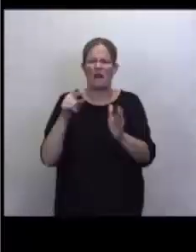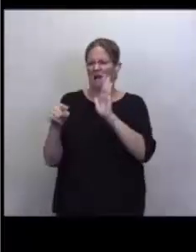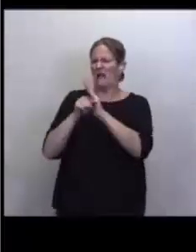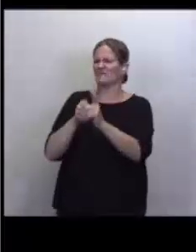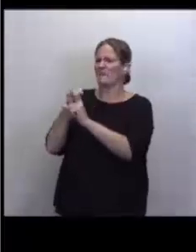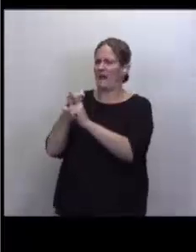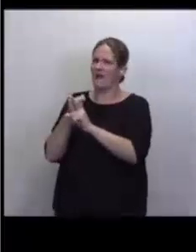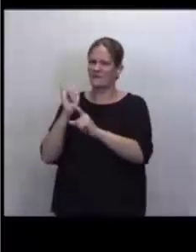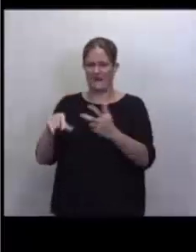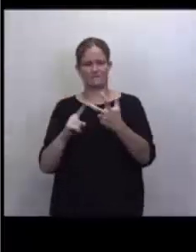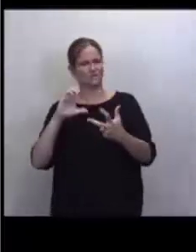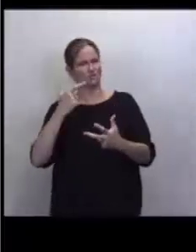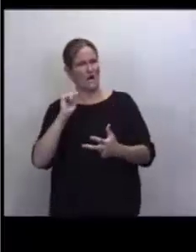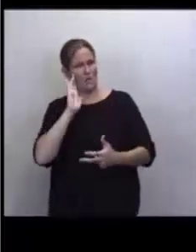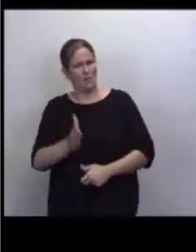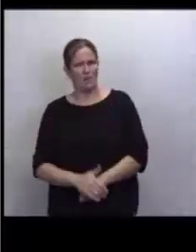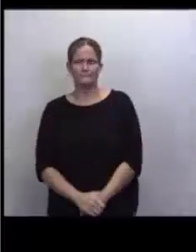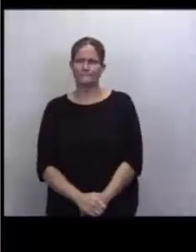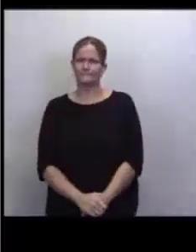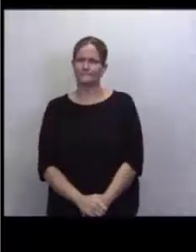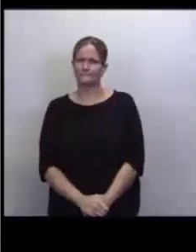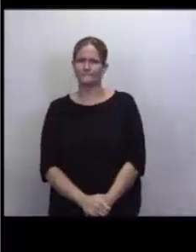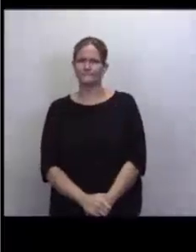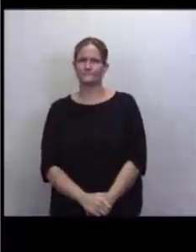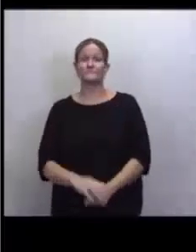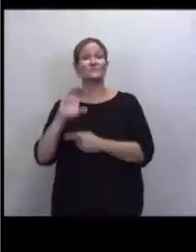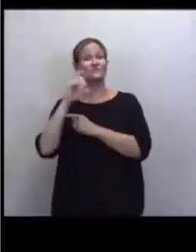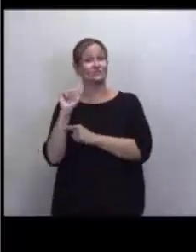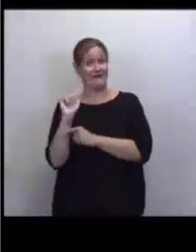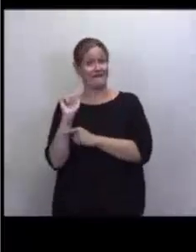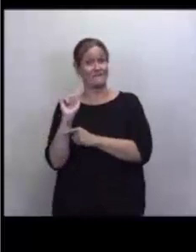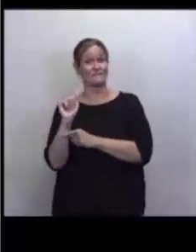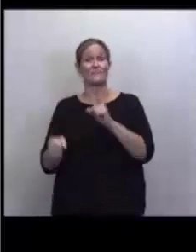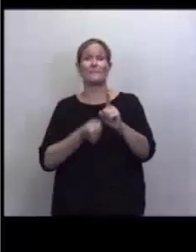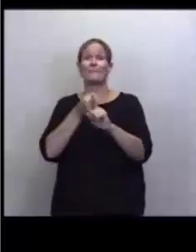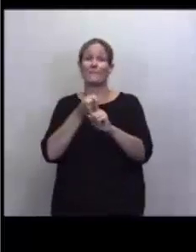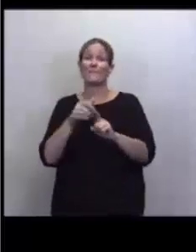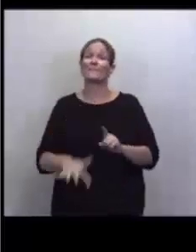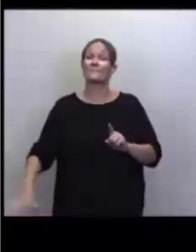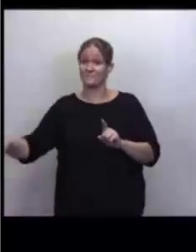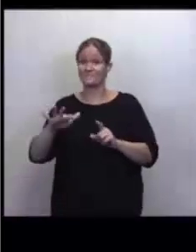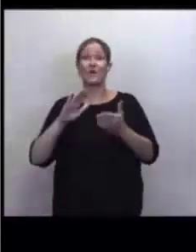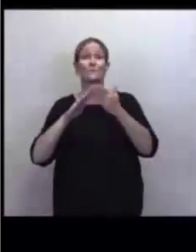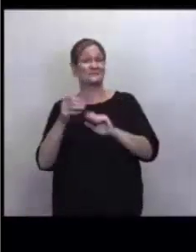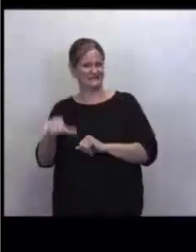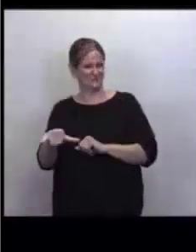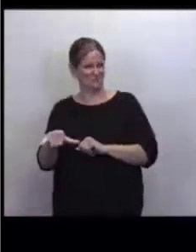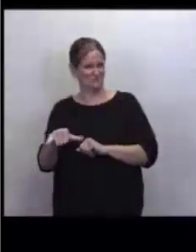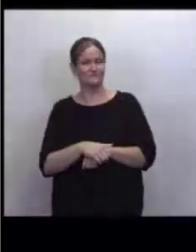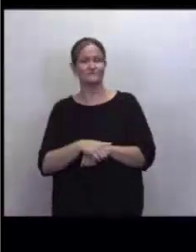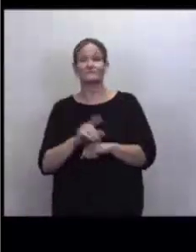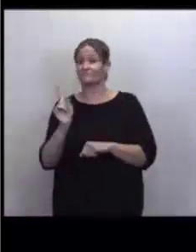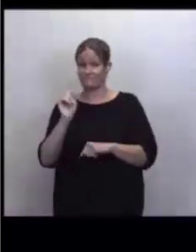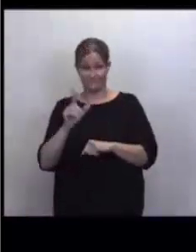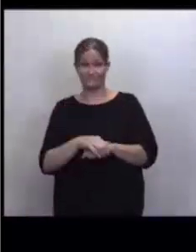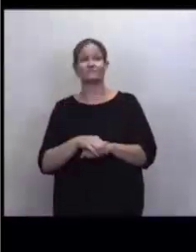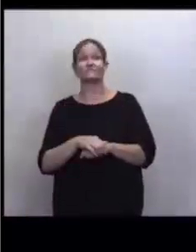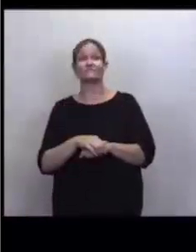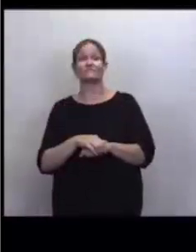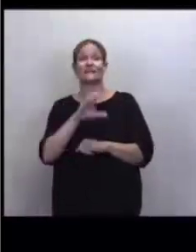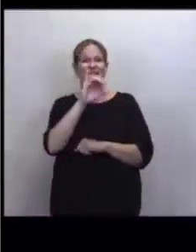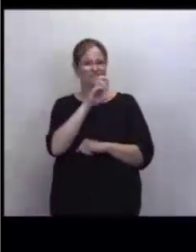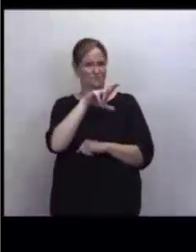comunidad durante la construcción. En conjunto, estas medidas ayudarían a reducir los efectos adversos. La